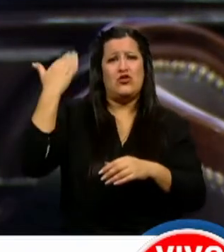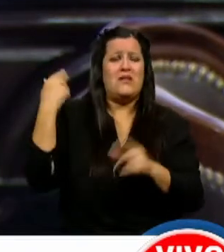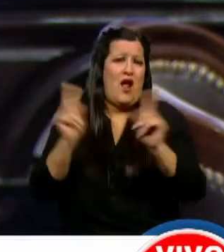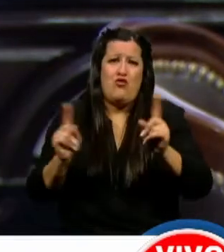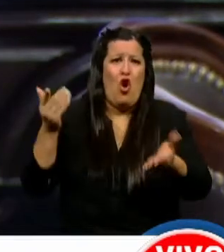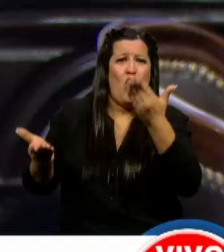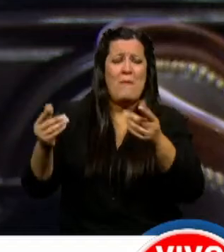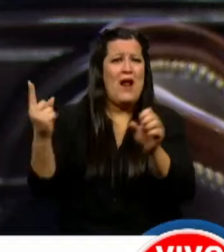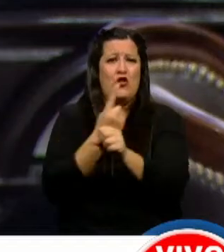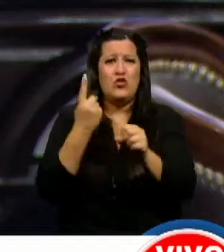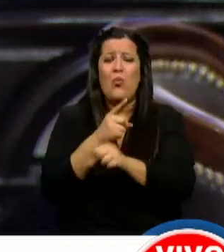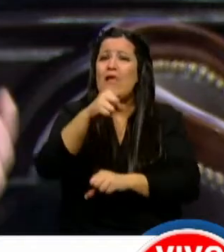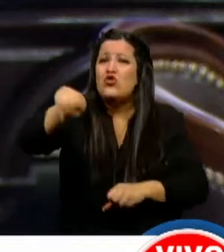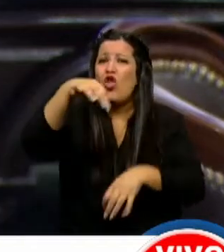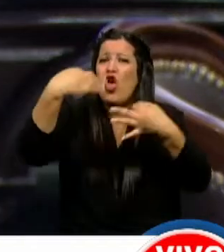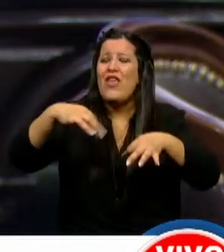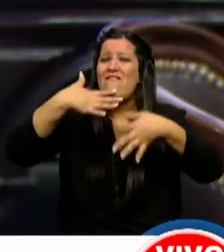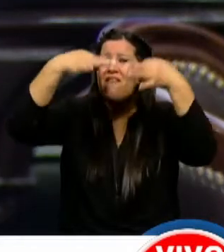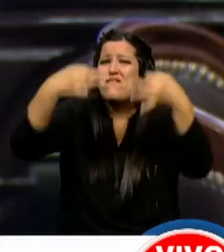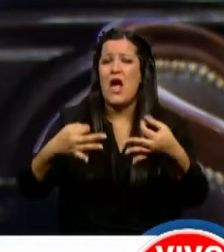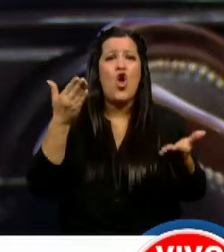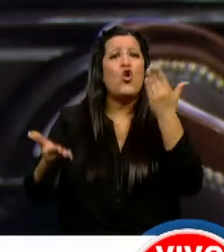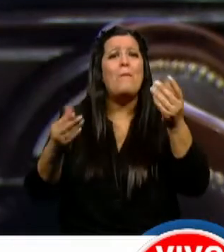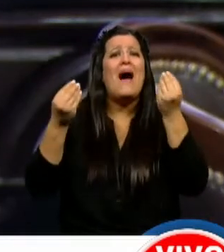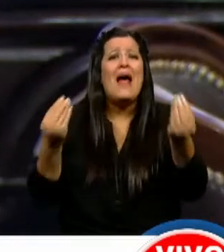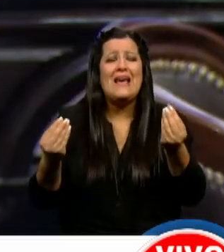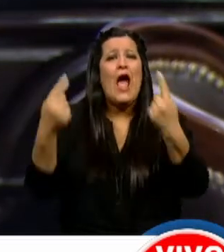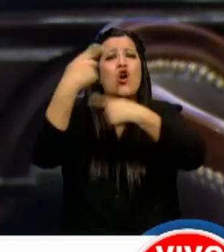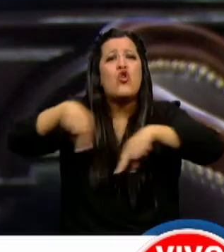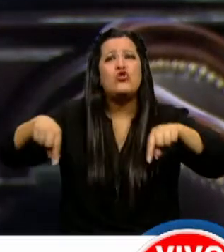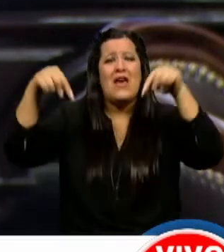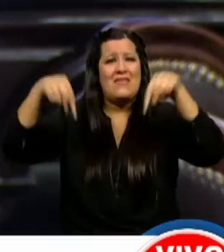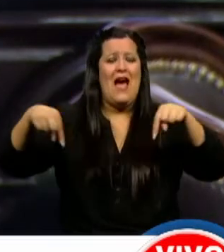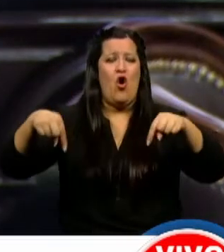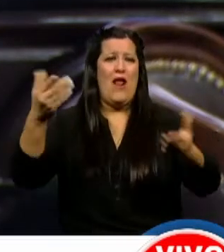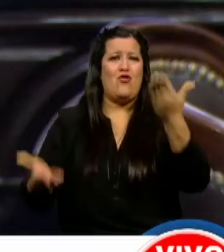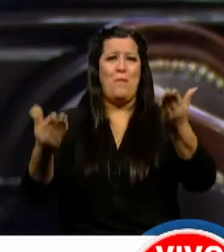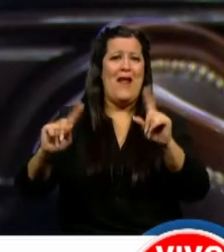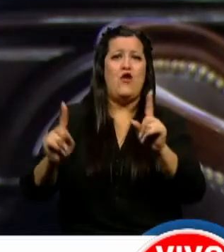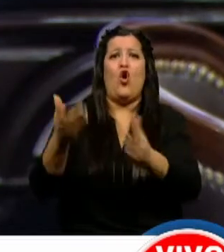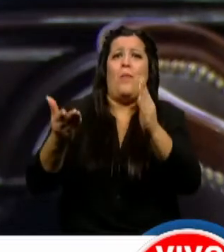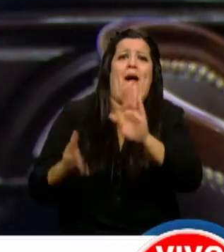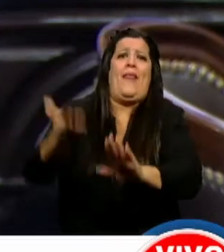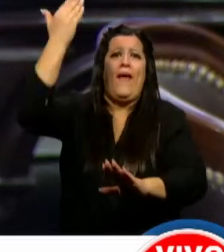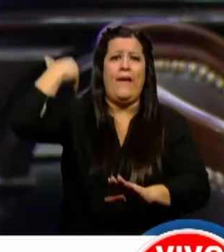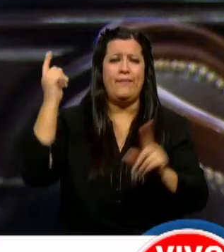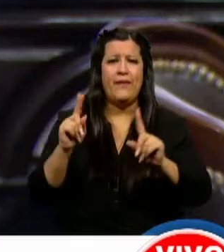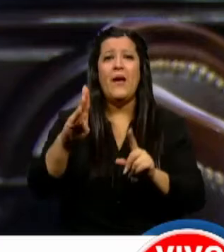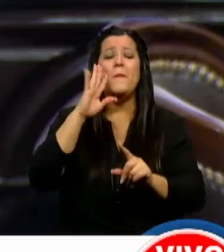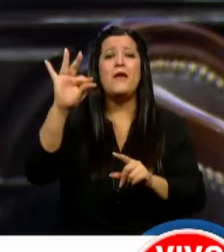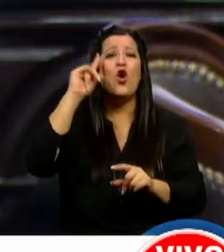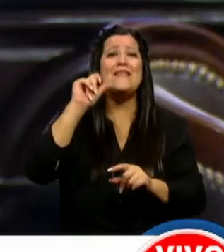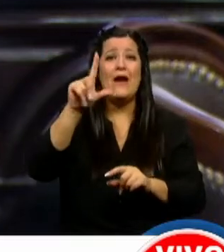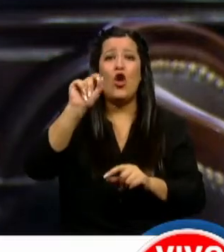el deber ético, moral y jurídico de compararlo con el estado de cosas al día de hoy. En segundo lugar, el bioetanol de